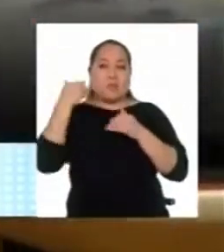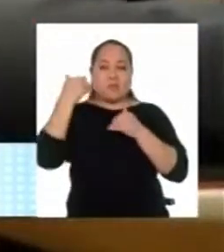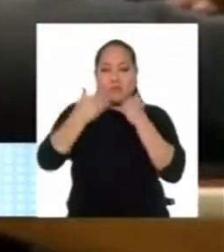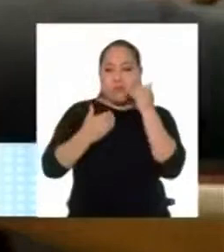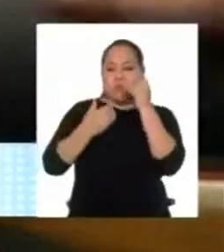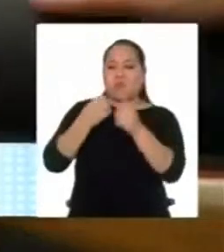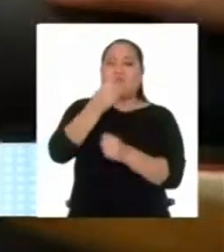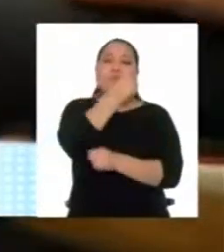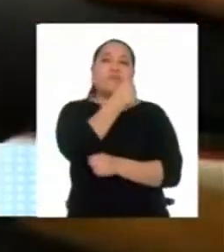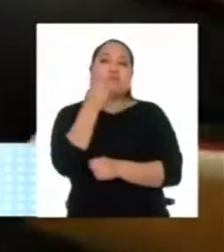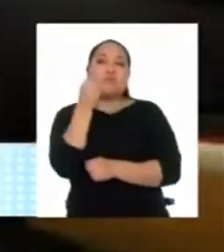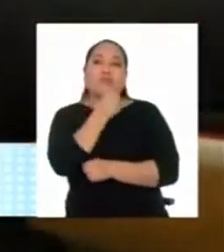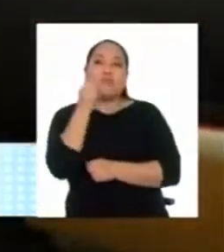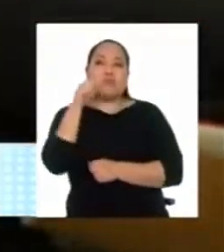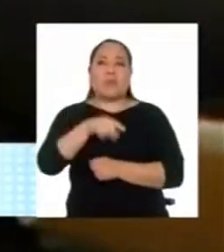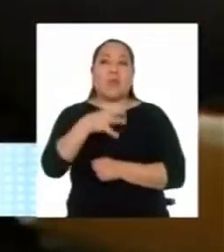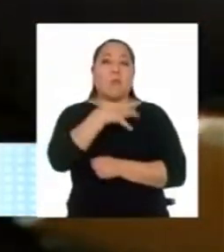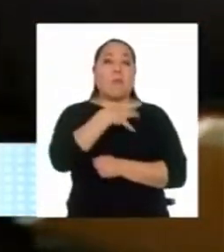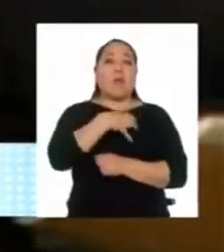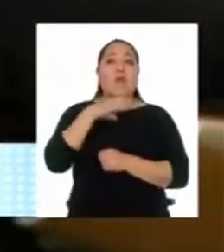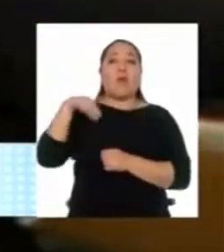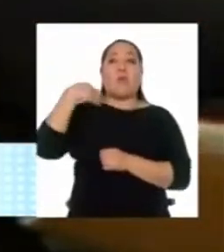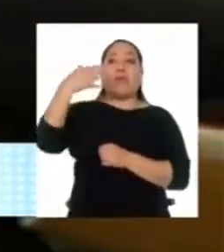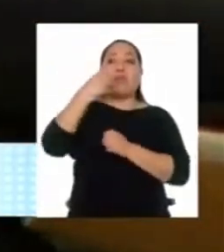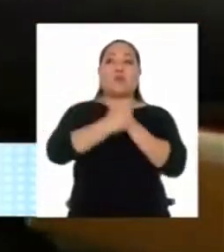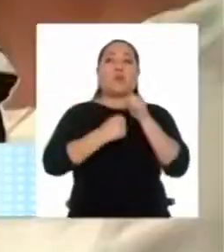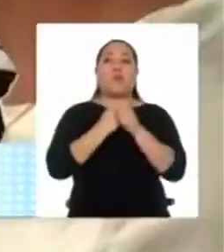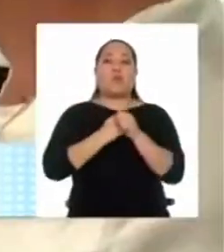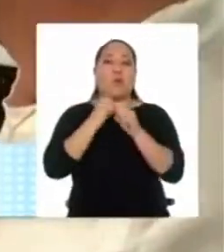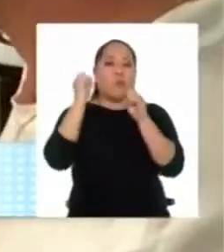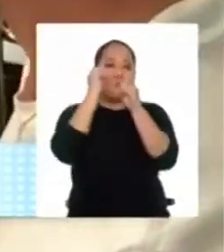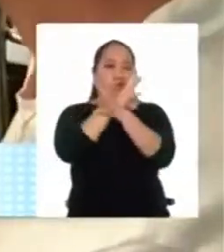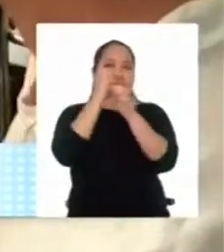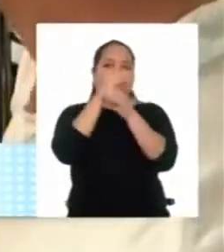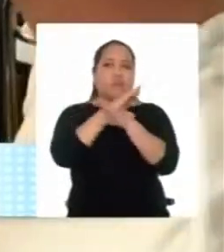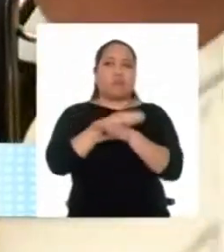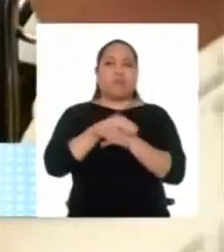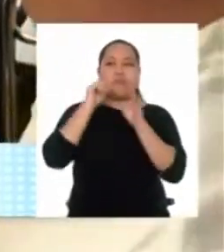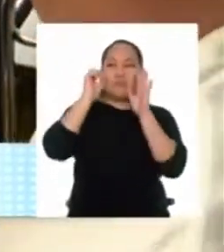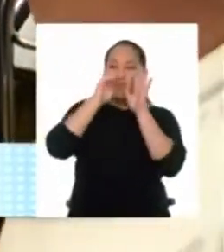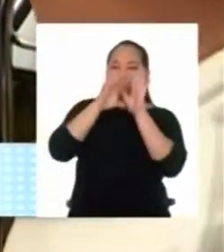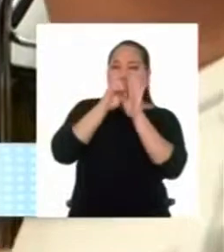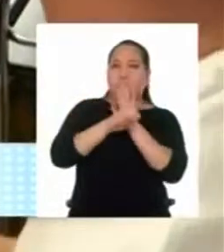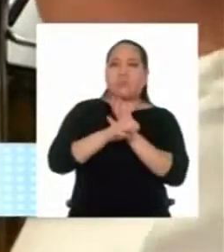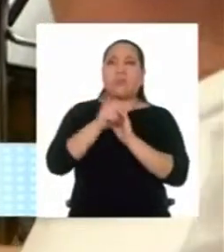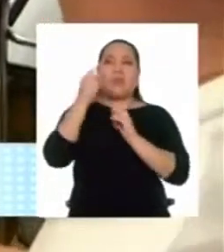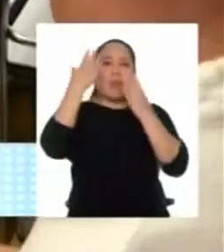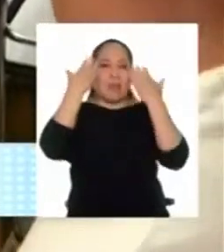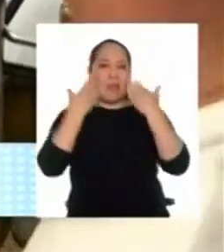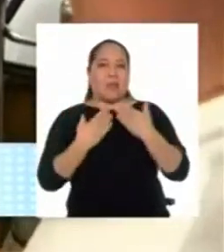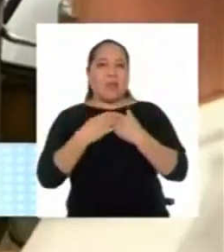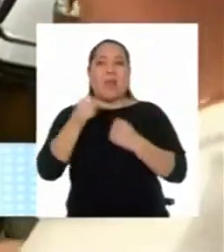serie de conciertos desde finales de mayo del próximo año con hologramas digitales que tendrán el aspecto